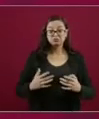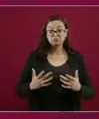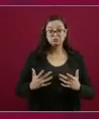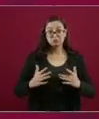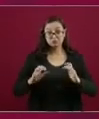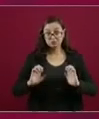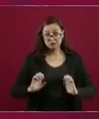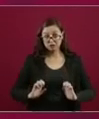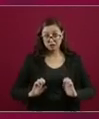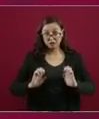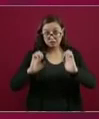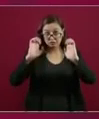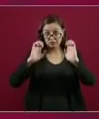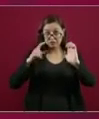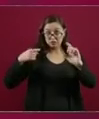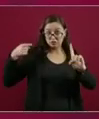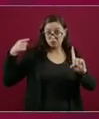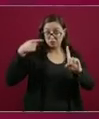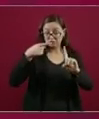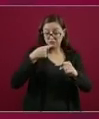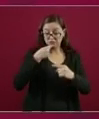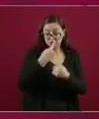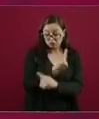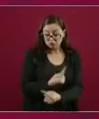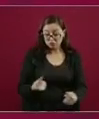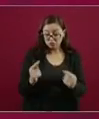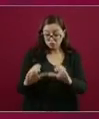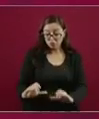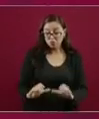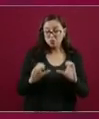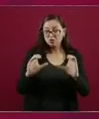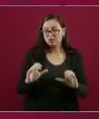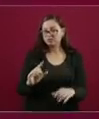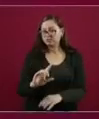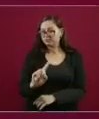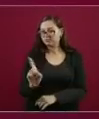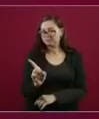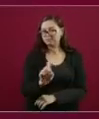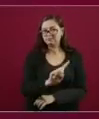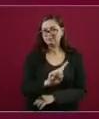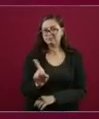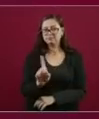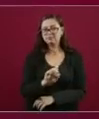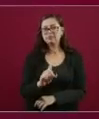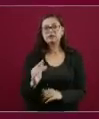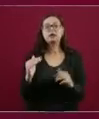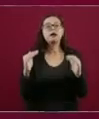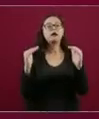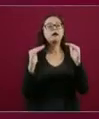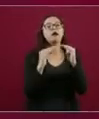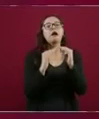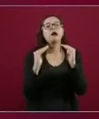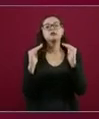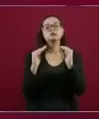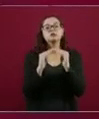hechas con ese propósito sino lugares adaptados